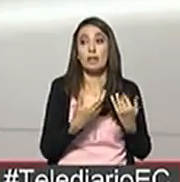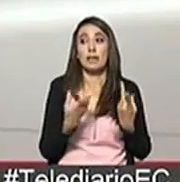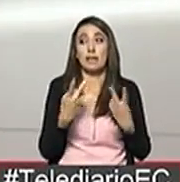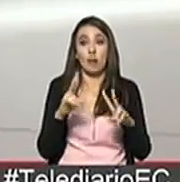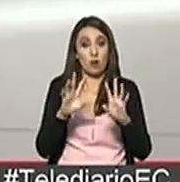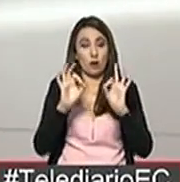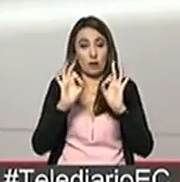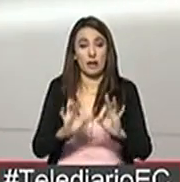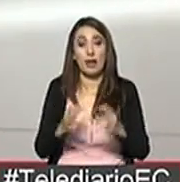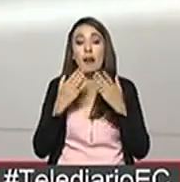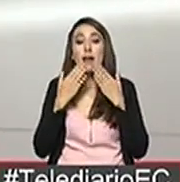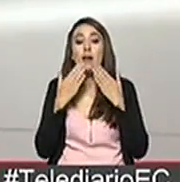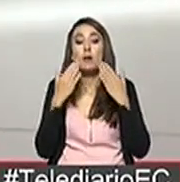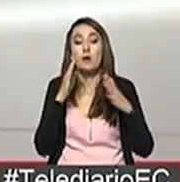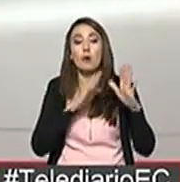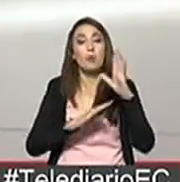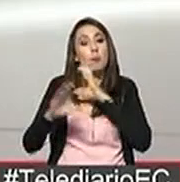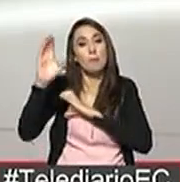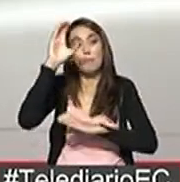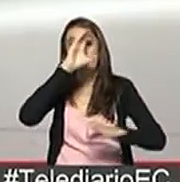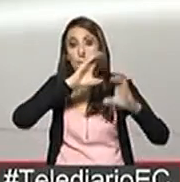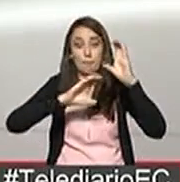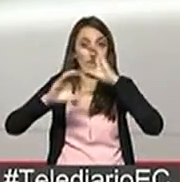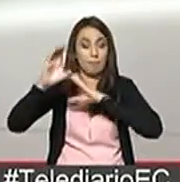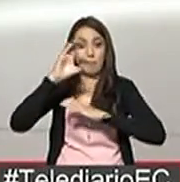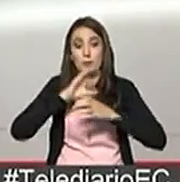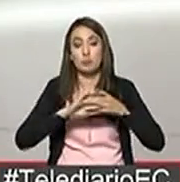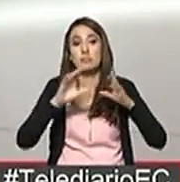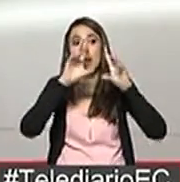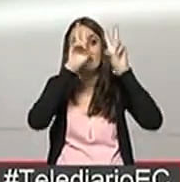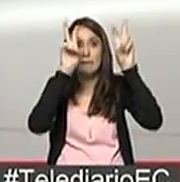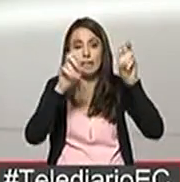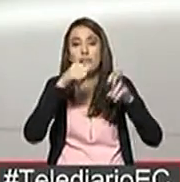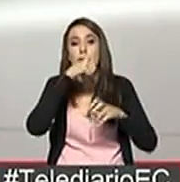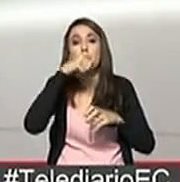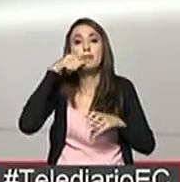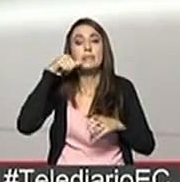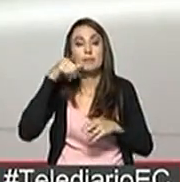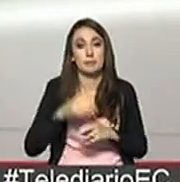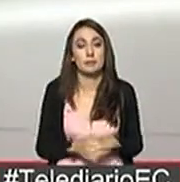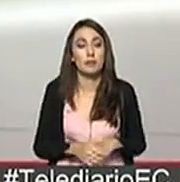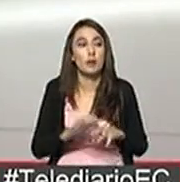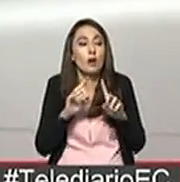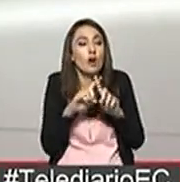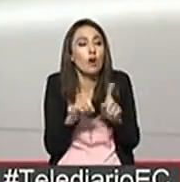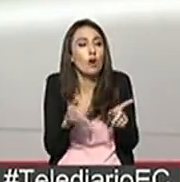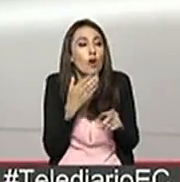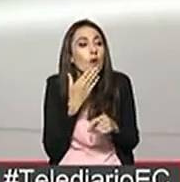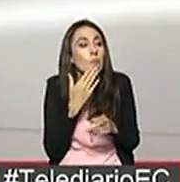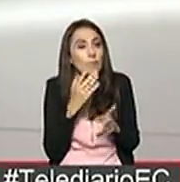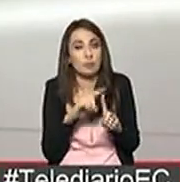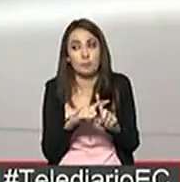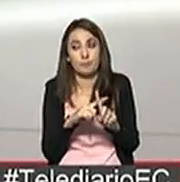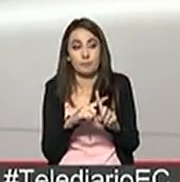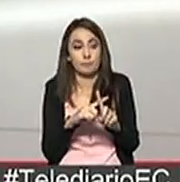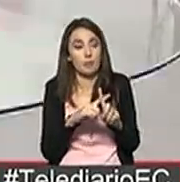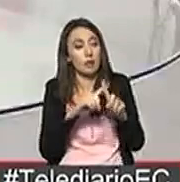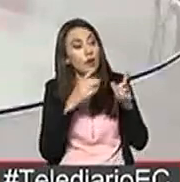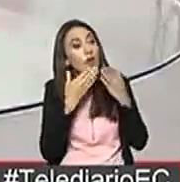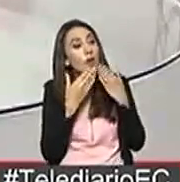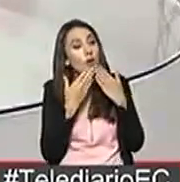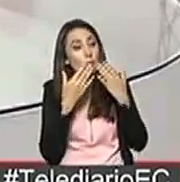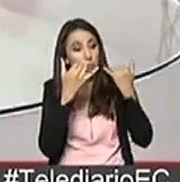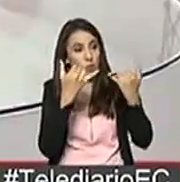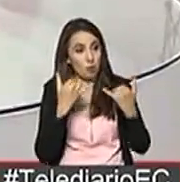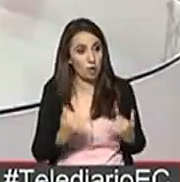convertirse también en incentivos para el sector cervecero artesanal. ¿En qué medida estos incentivos que se están planteando en esta propuesta de